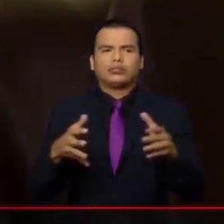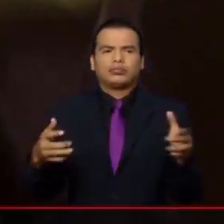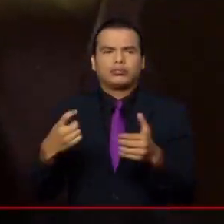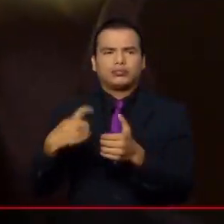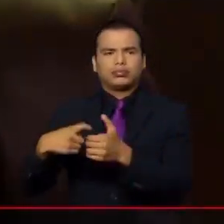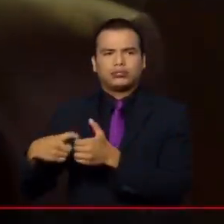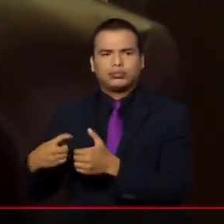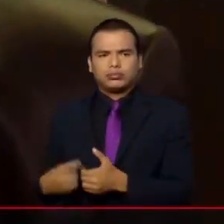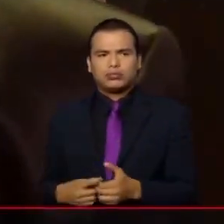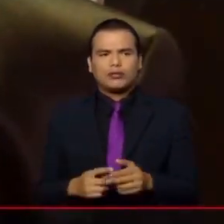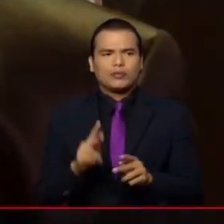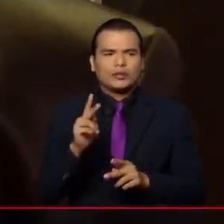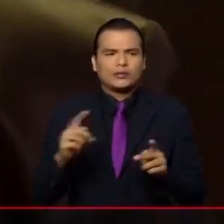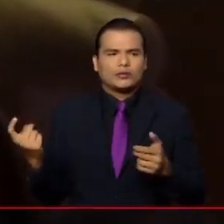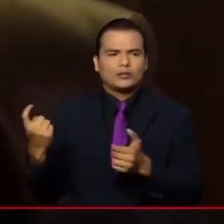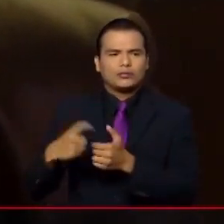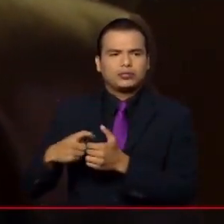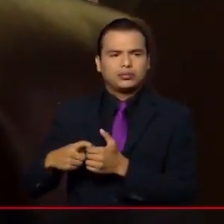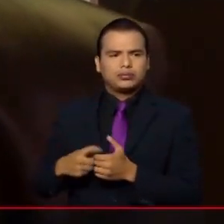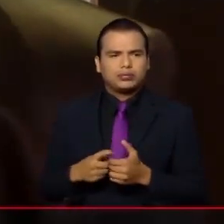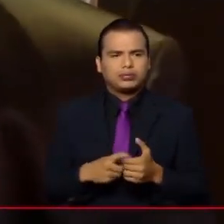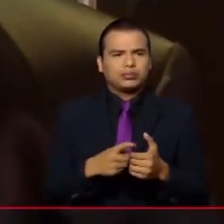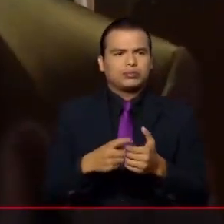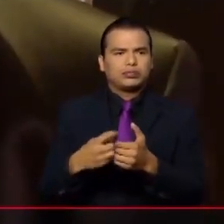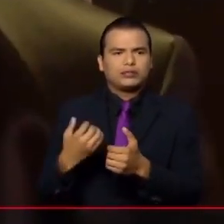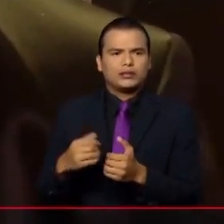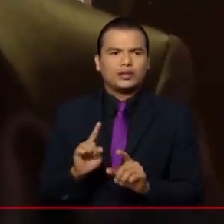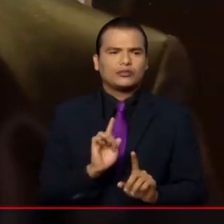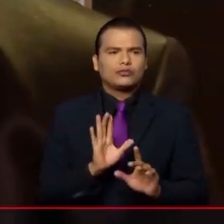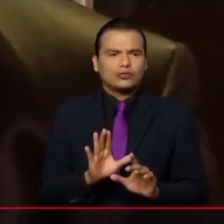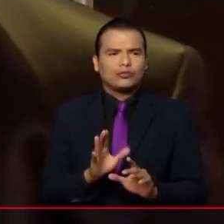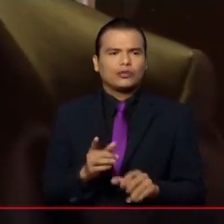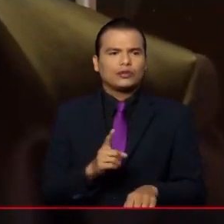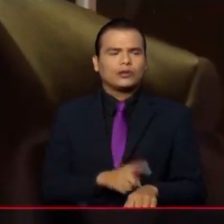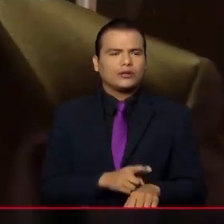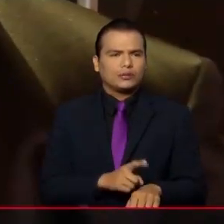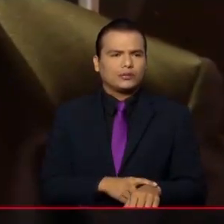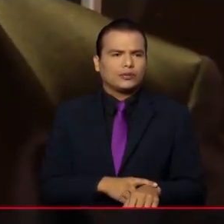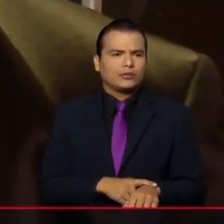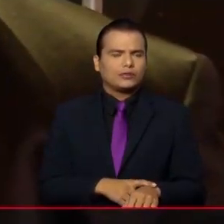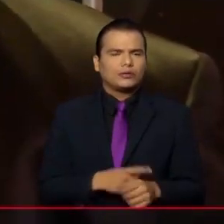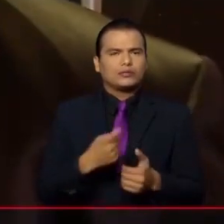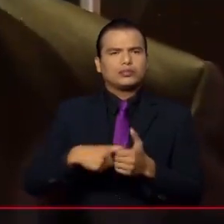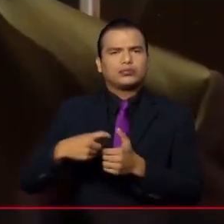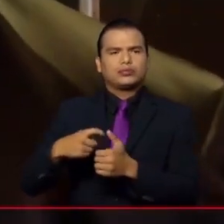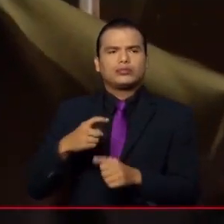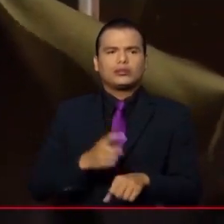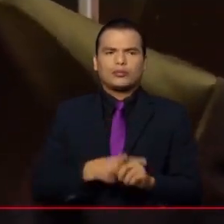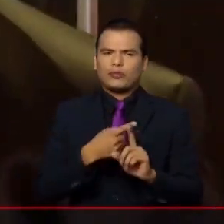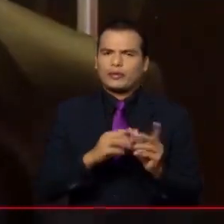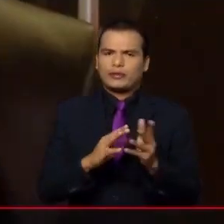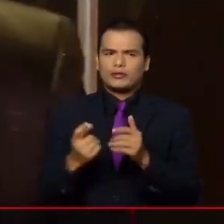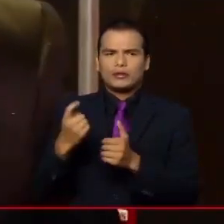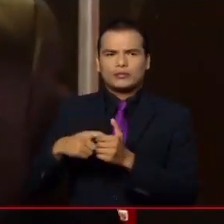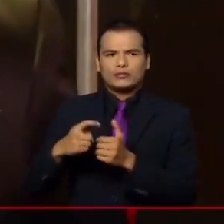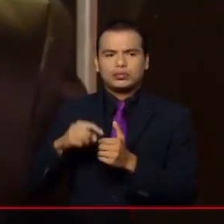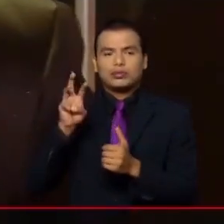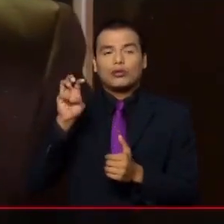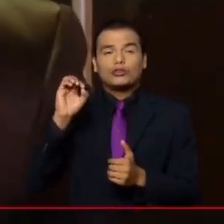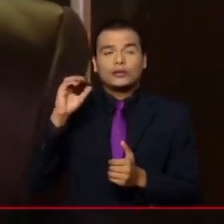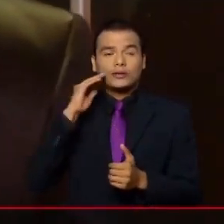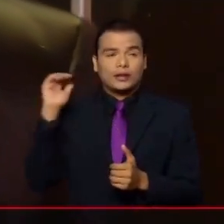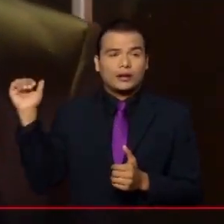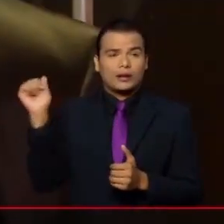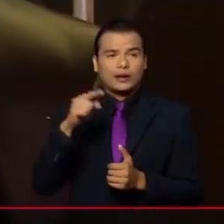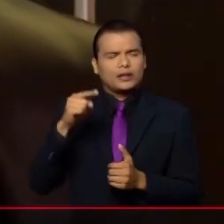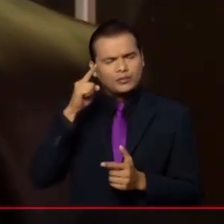aproximadamente un mes de convocatoria por todas las diferentes plataformas digitales, medios de comunicación. Se inscribieron aproximadamente 80 niñas, 80 mujeres que